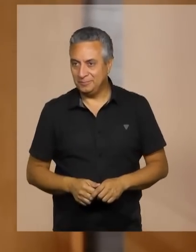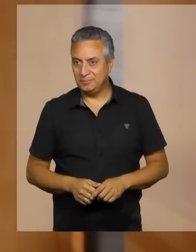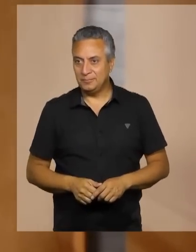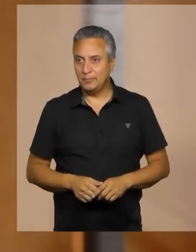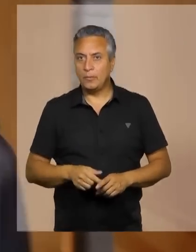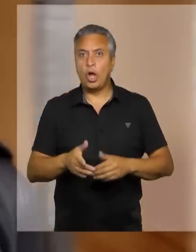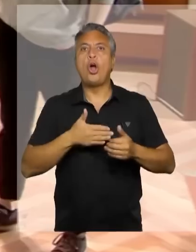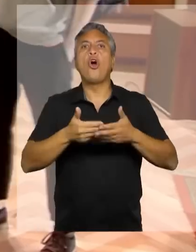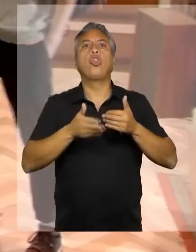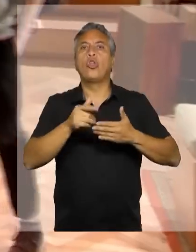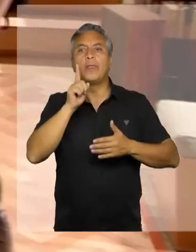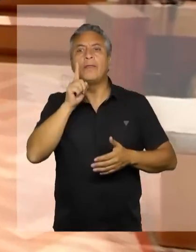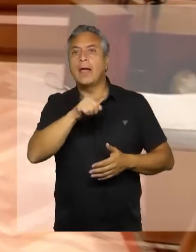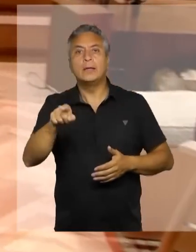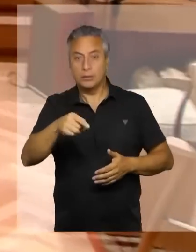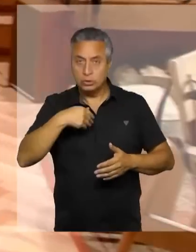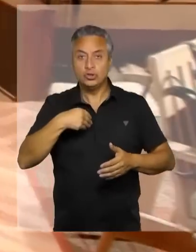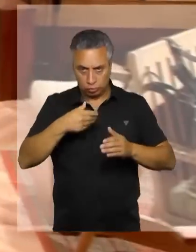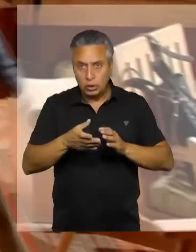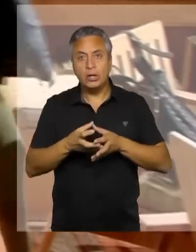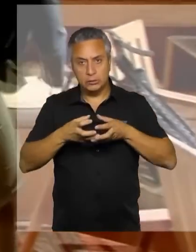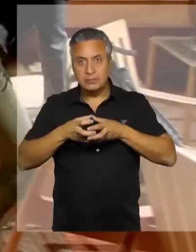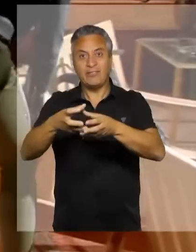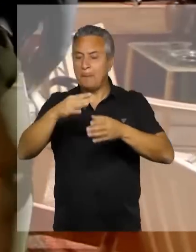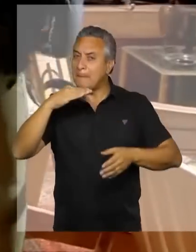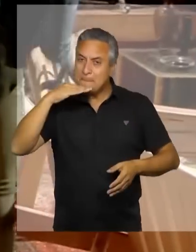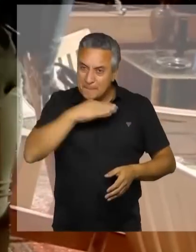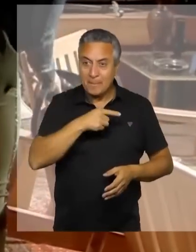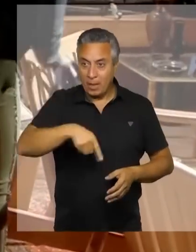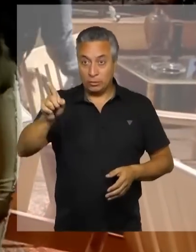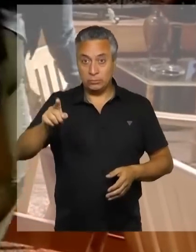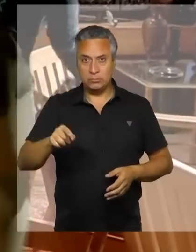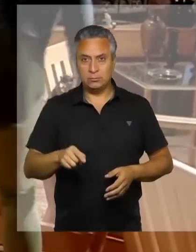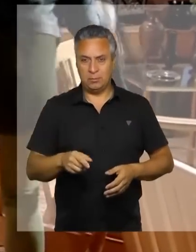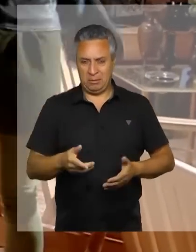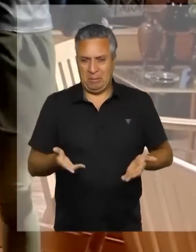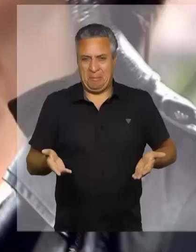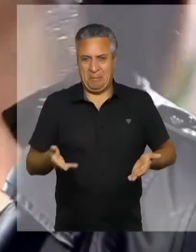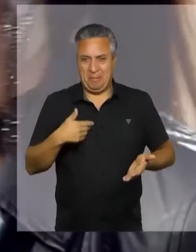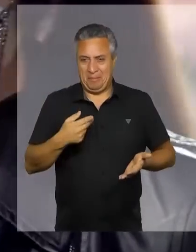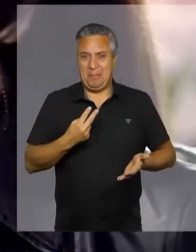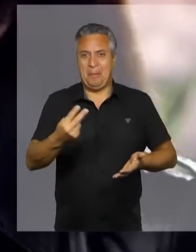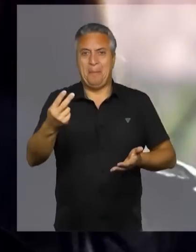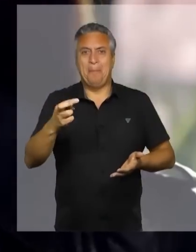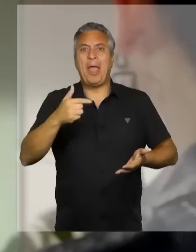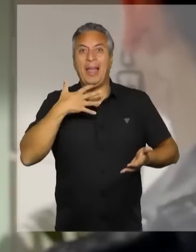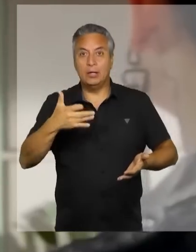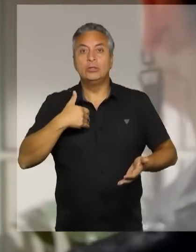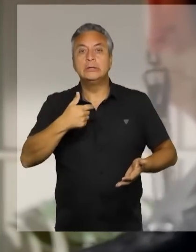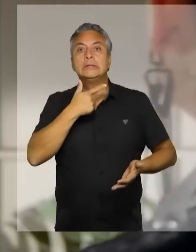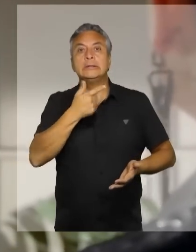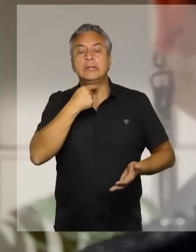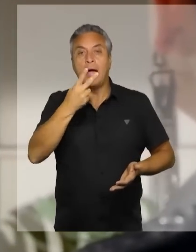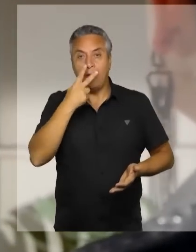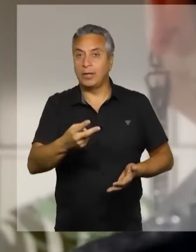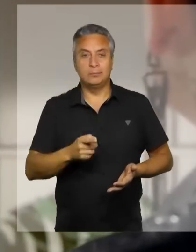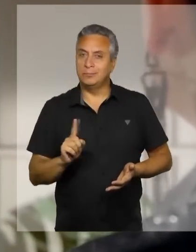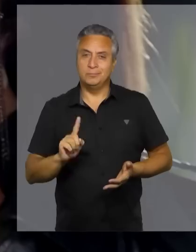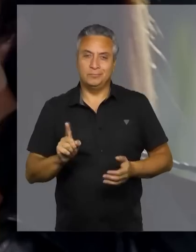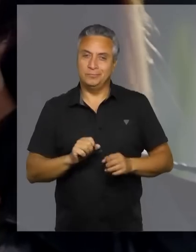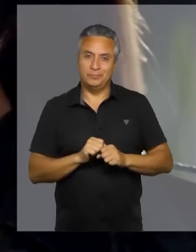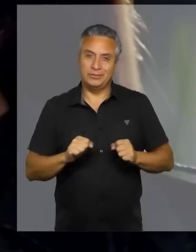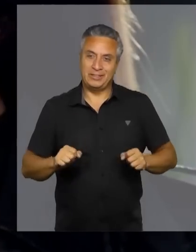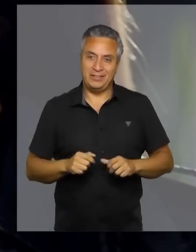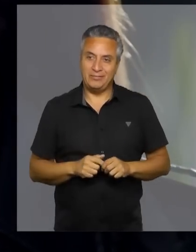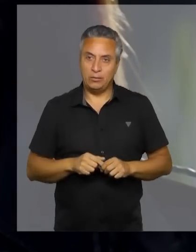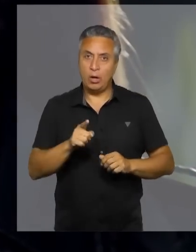¿Dónde están? Llévame para allá inmediatamente. ¿Que te lleve? ¿Y para qué? Porque quiero verlo, pues. No va a poder ser nada. No